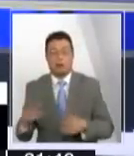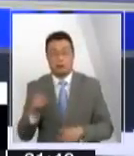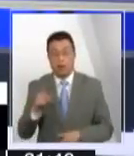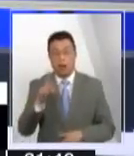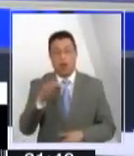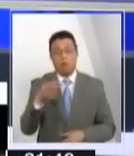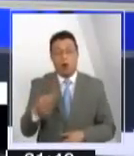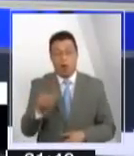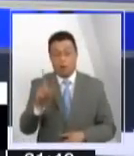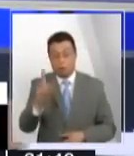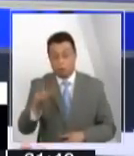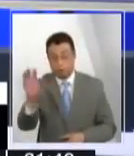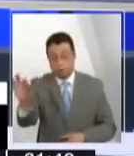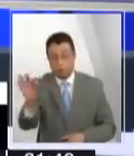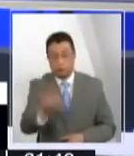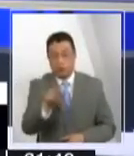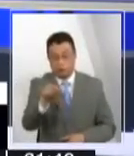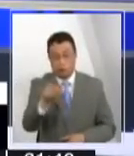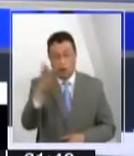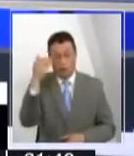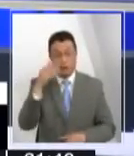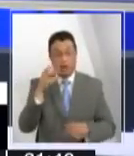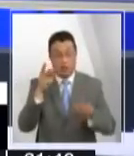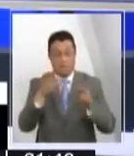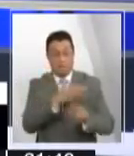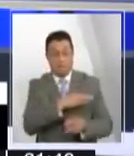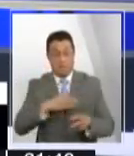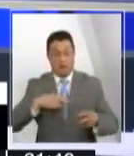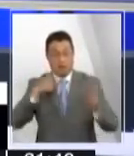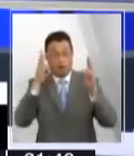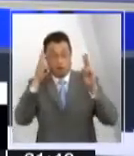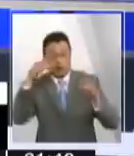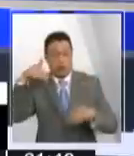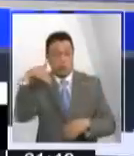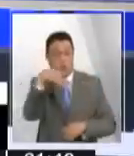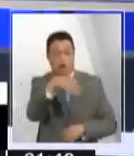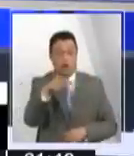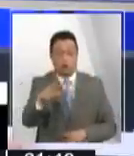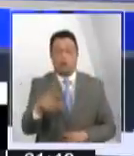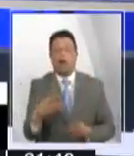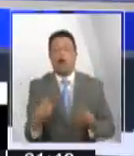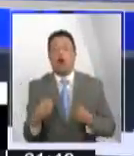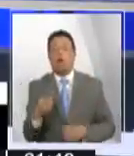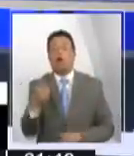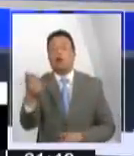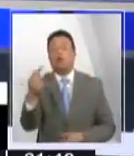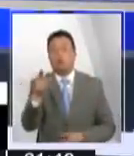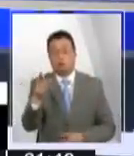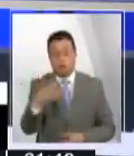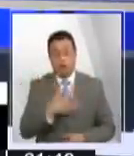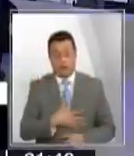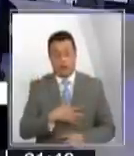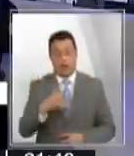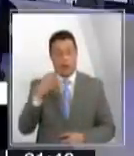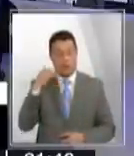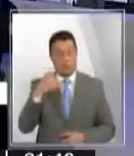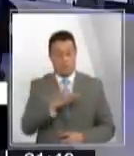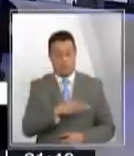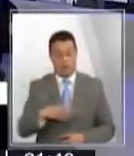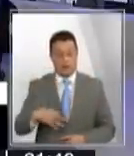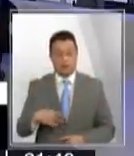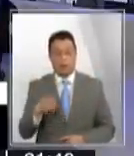en elegir una persona? Usted fue ministro de Transportes. Así es. ¿Cómo se le llama a una persona para decir, oiga, usted quiere ser ministro? No hay